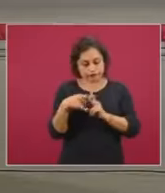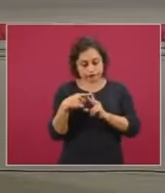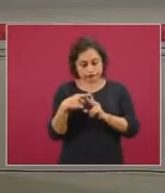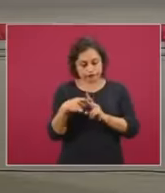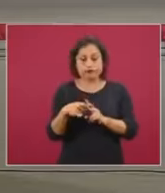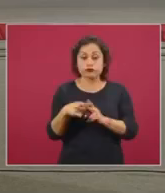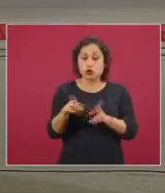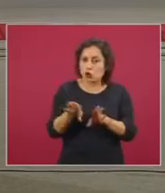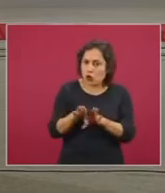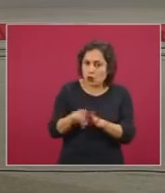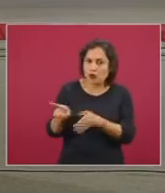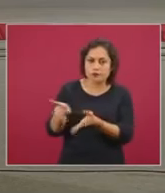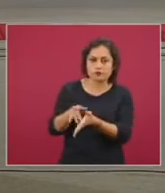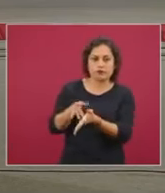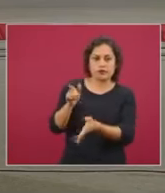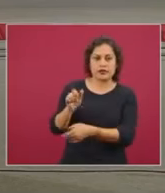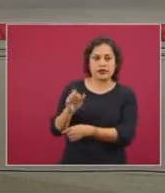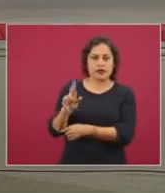red IRAC.